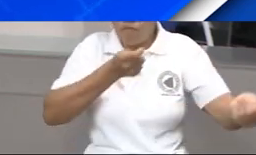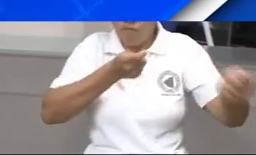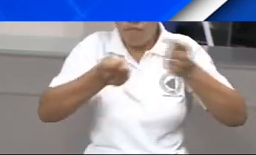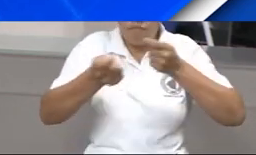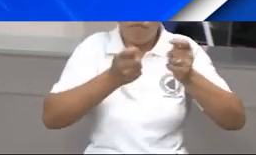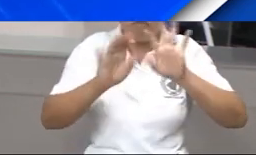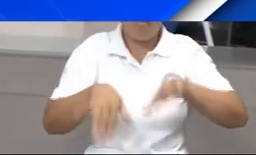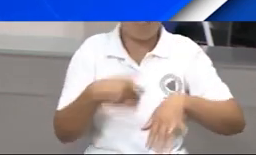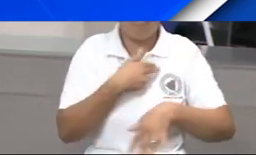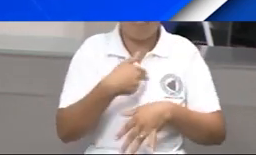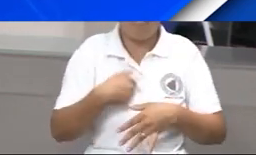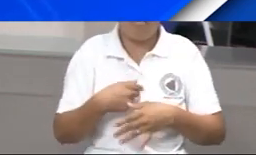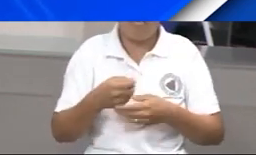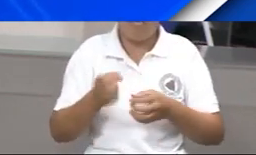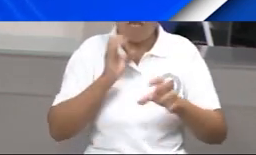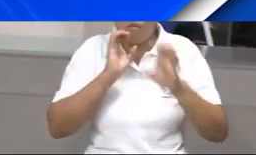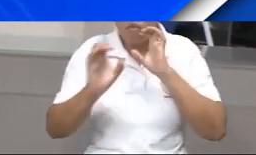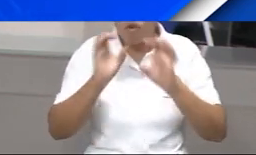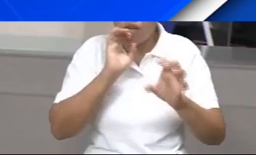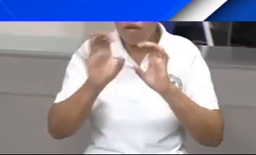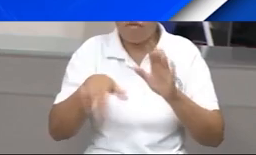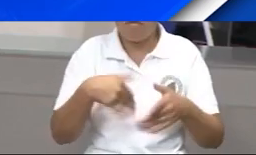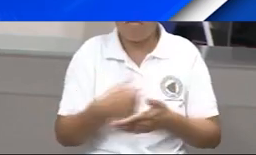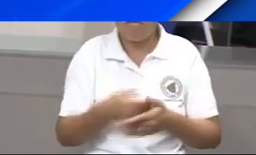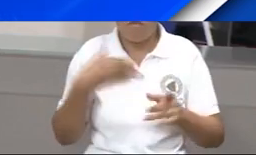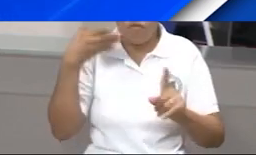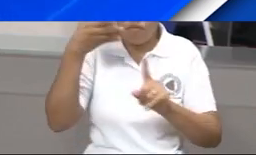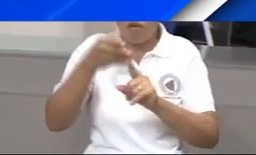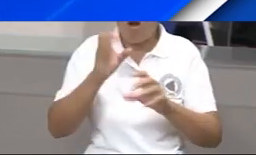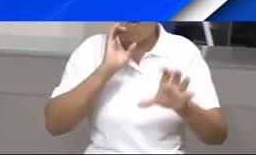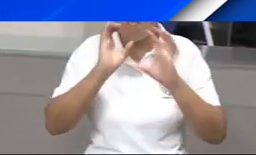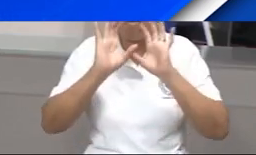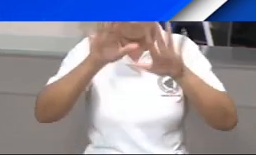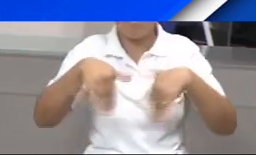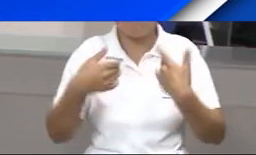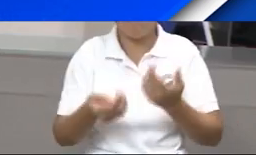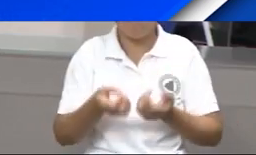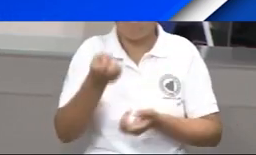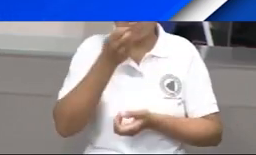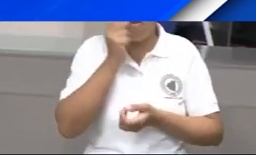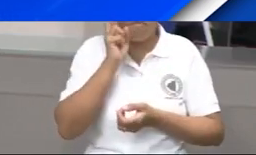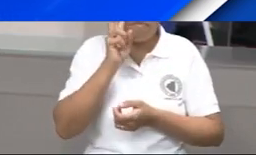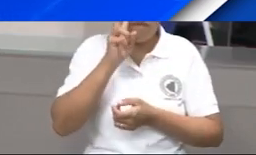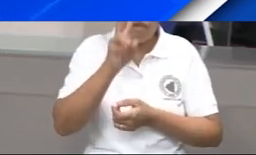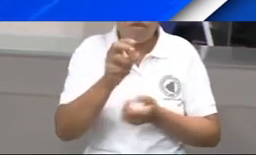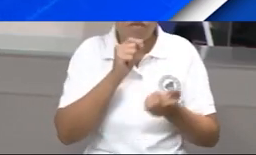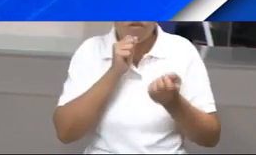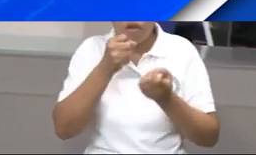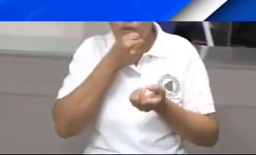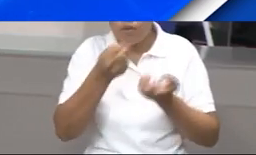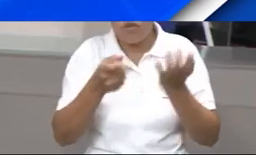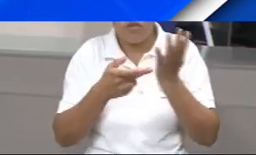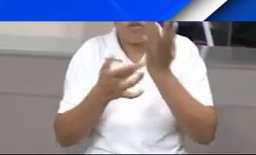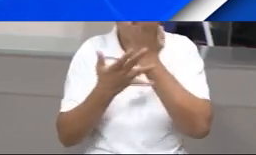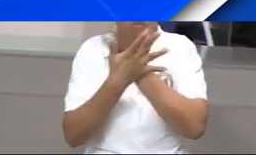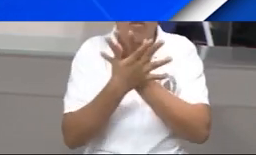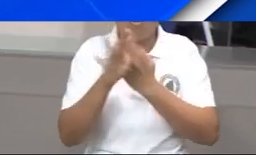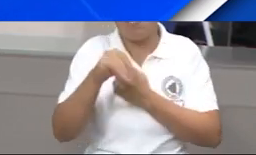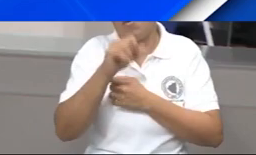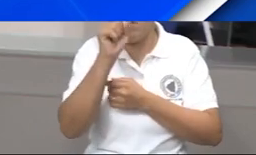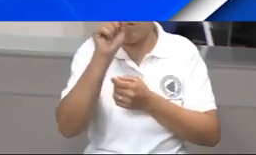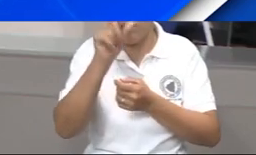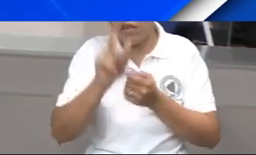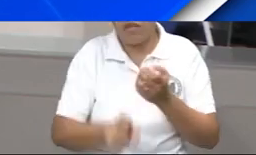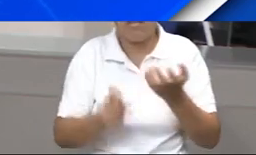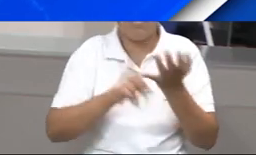regulación sobre los servicios de telecomunicaciones, servicios de comunicaciones audiovisuales y servicios postales de